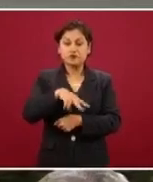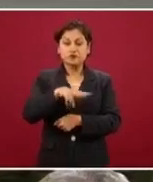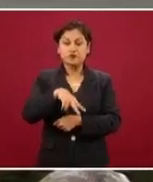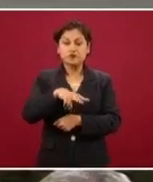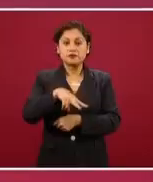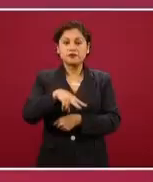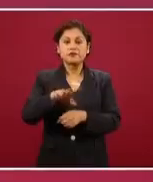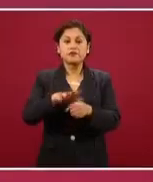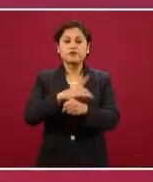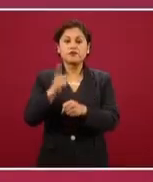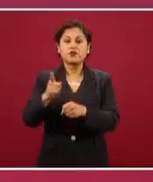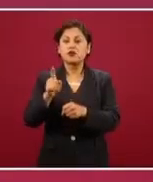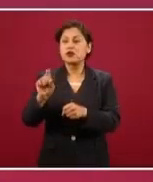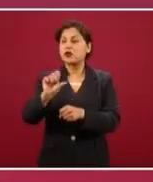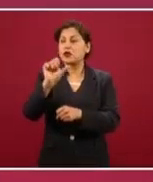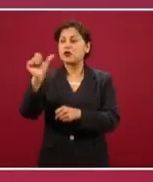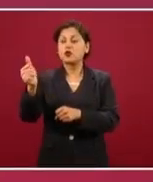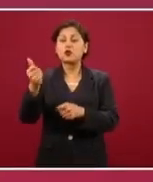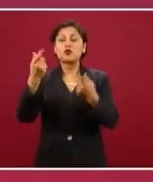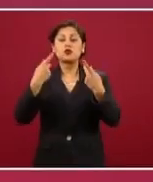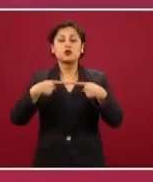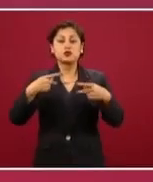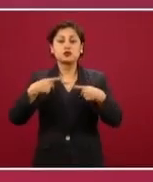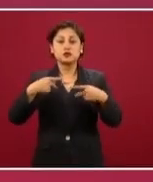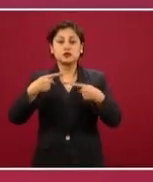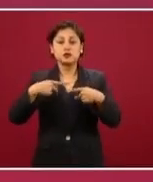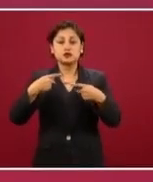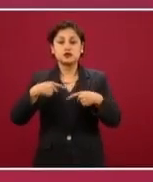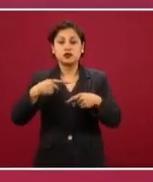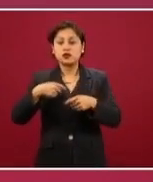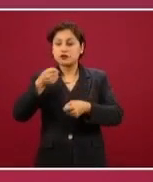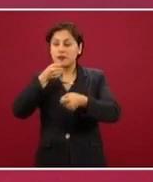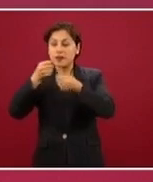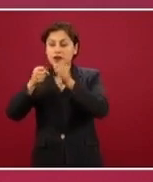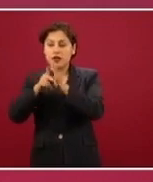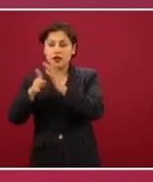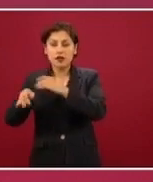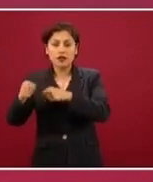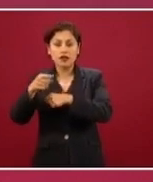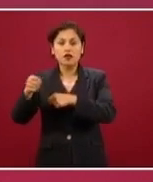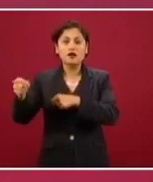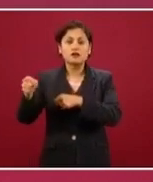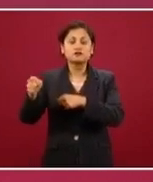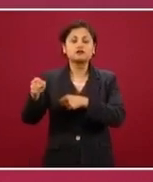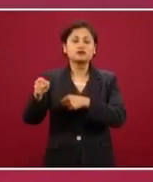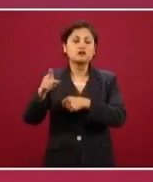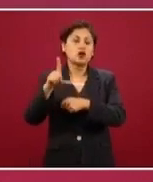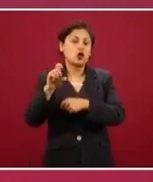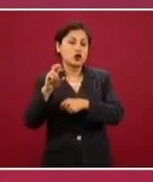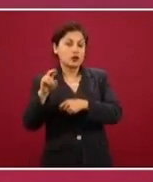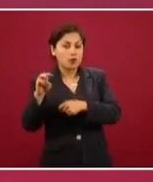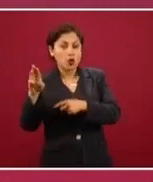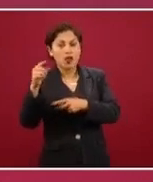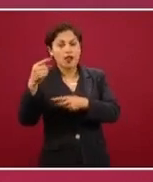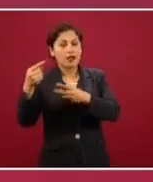Loret de Mola y los adversarios de México, otros sí, que son